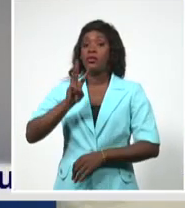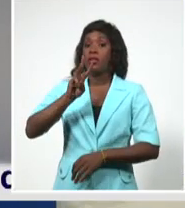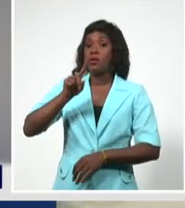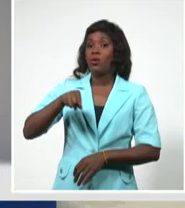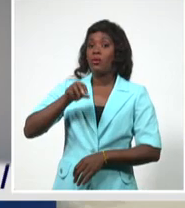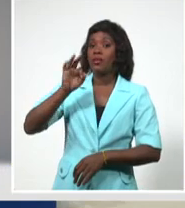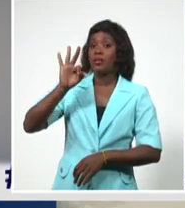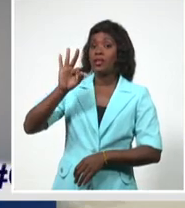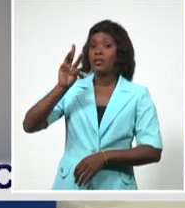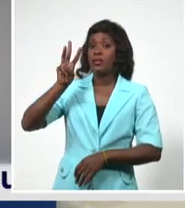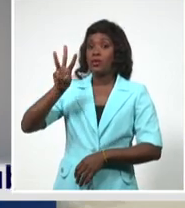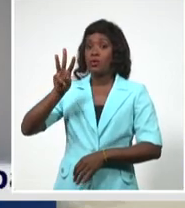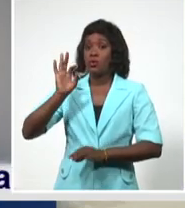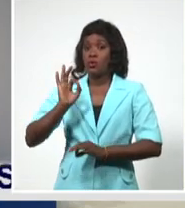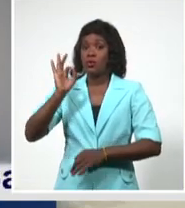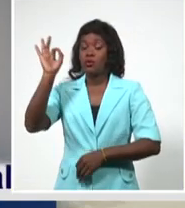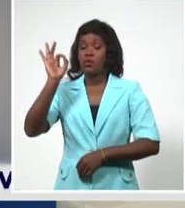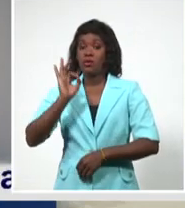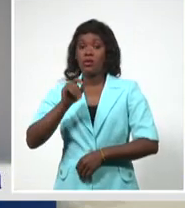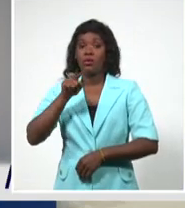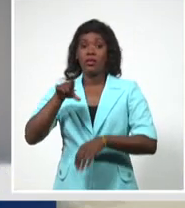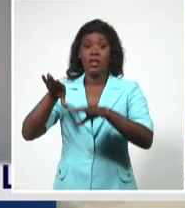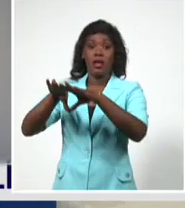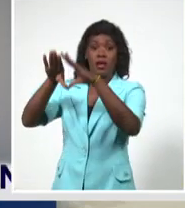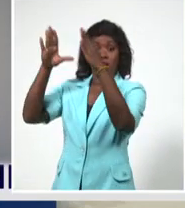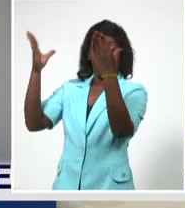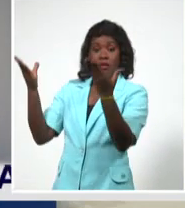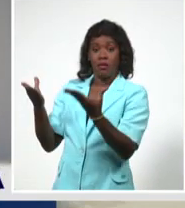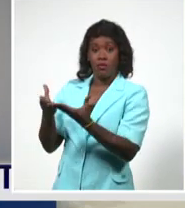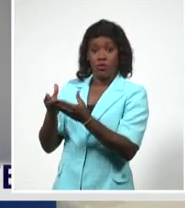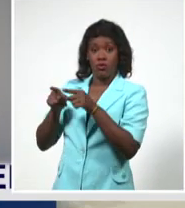3,38%, que es la letalidad del mundo, y un